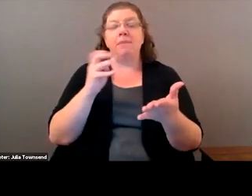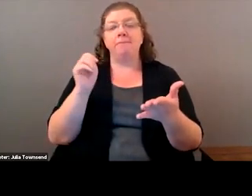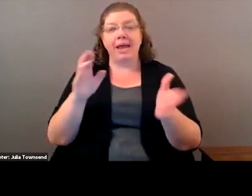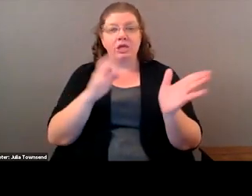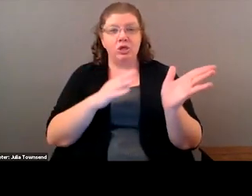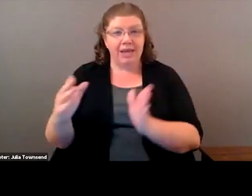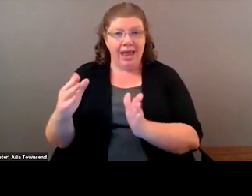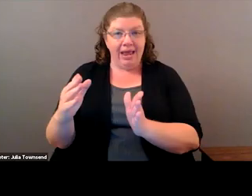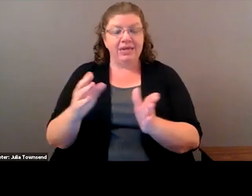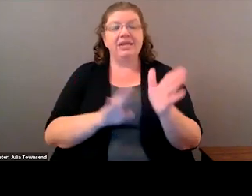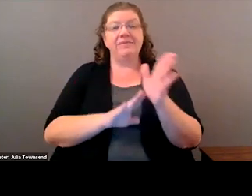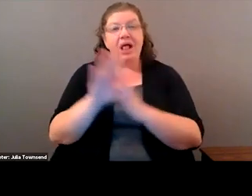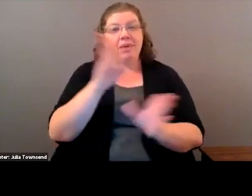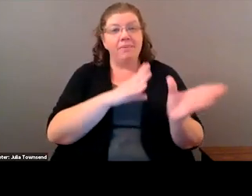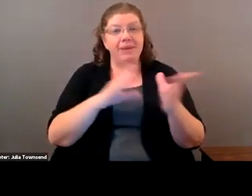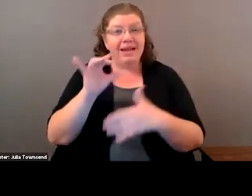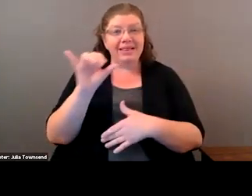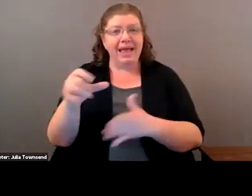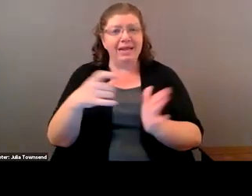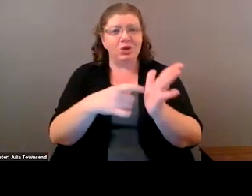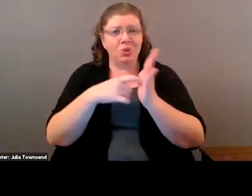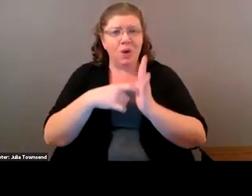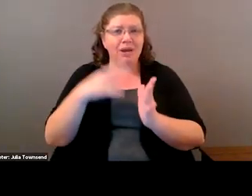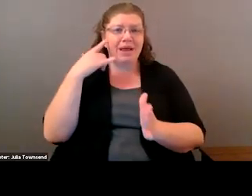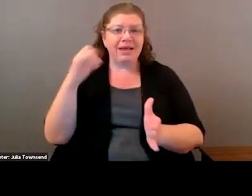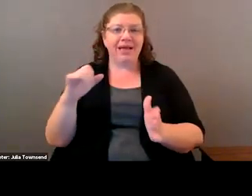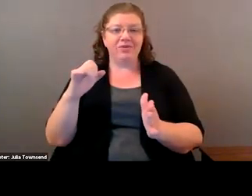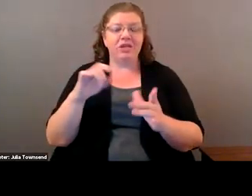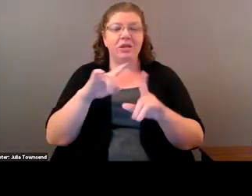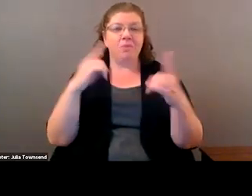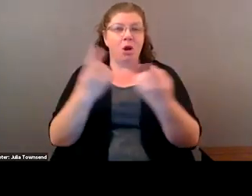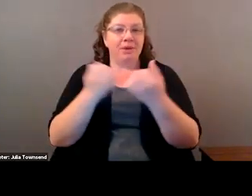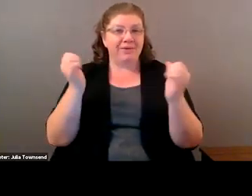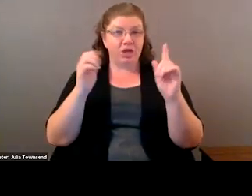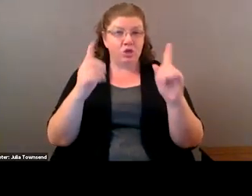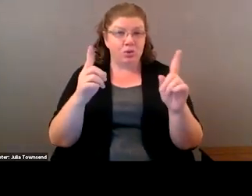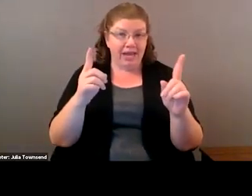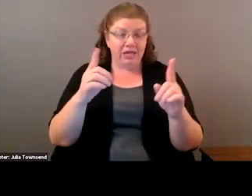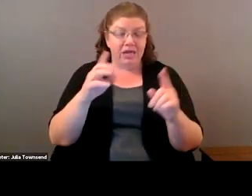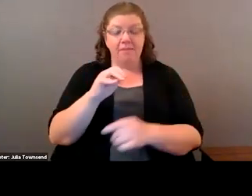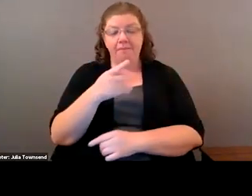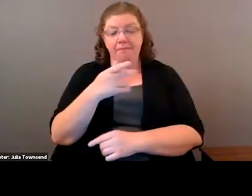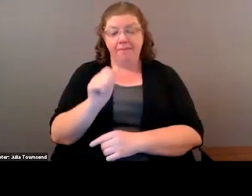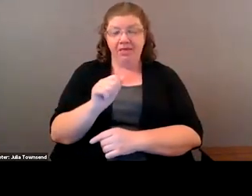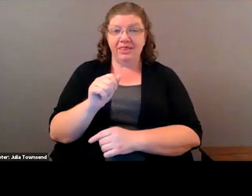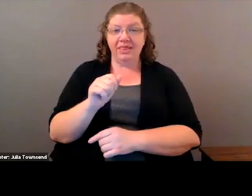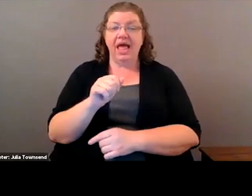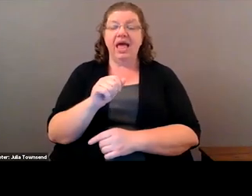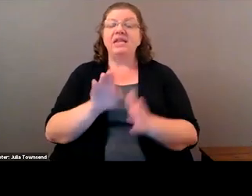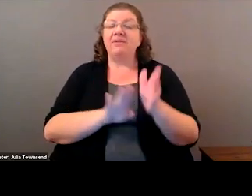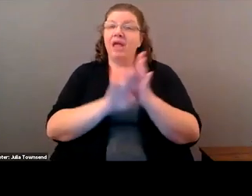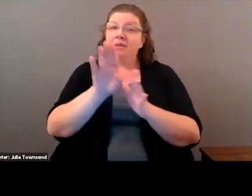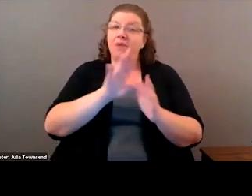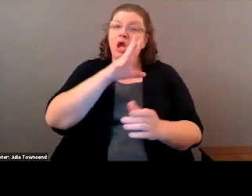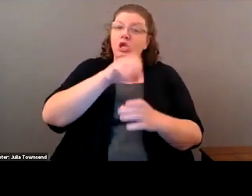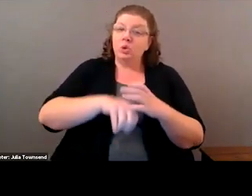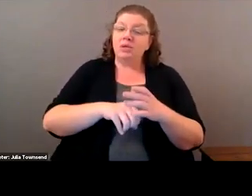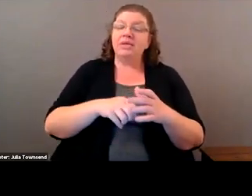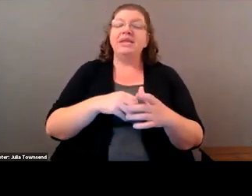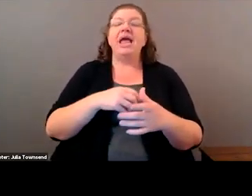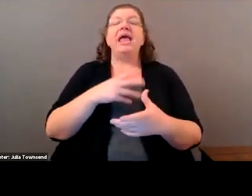para los alumnos multilingües emergentes del distrito esto es requerido por el departamento de educación de california el desarrollo del